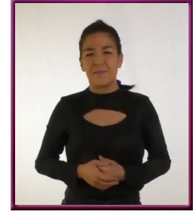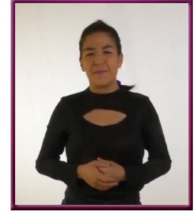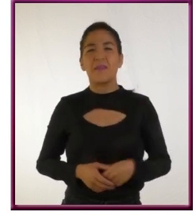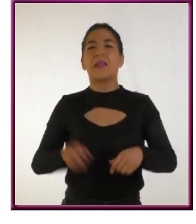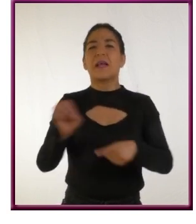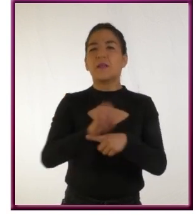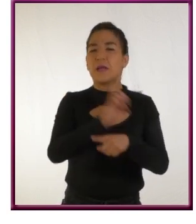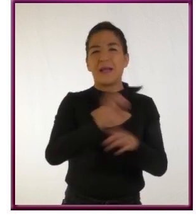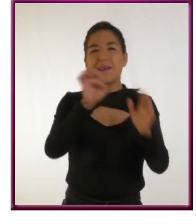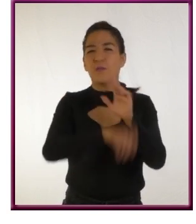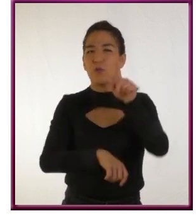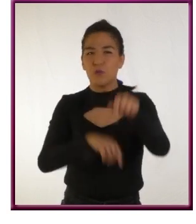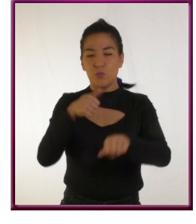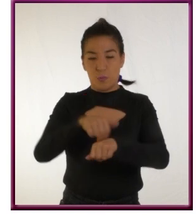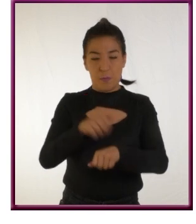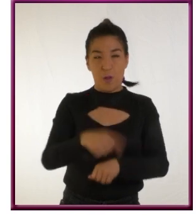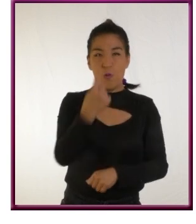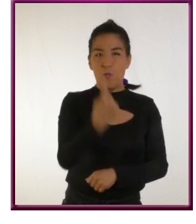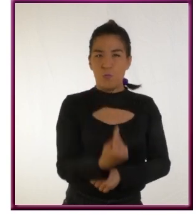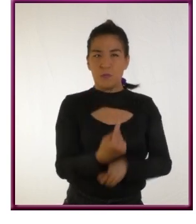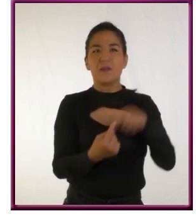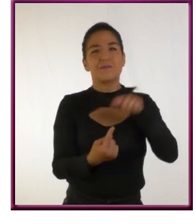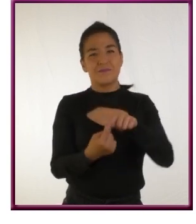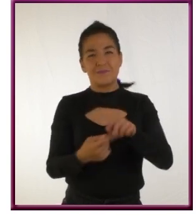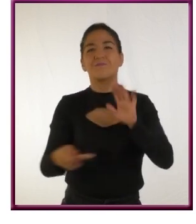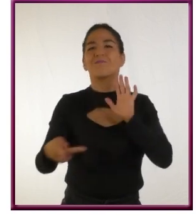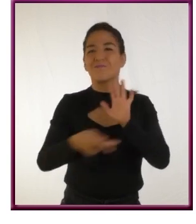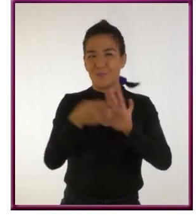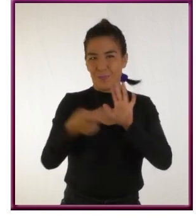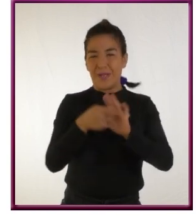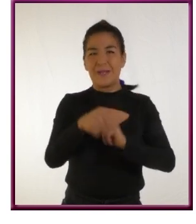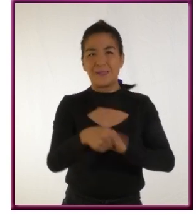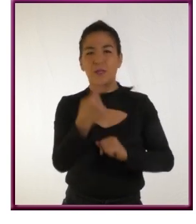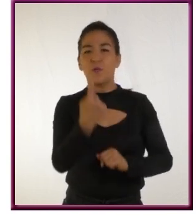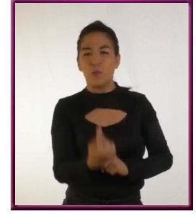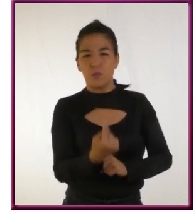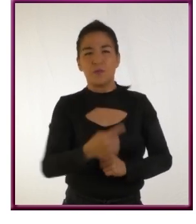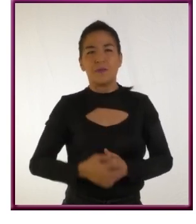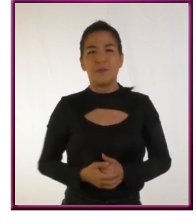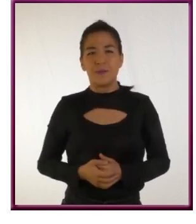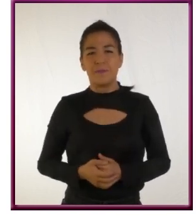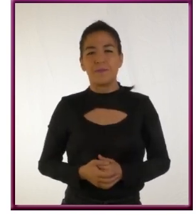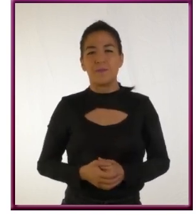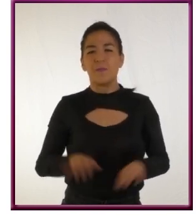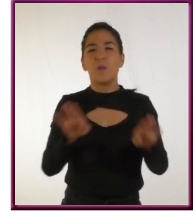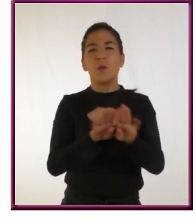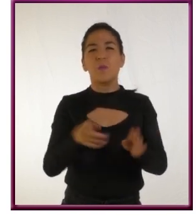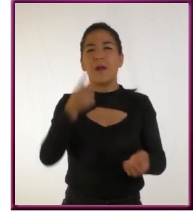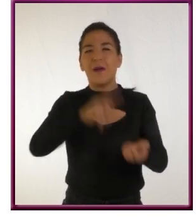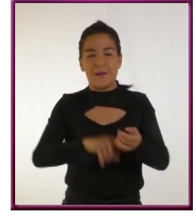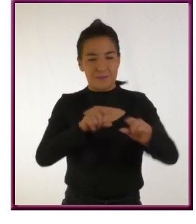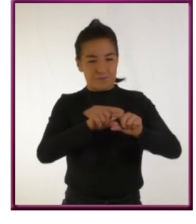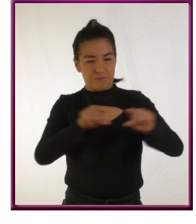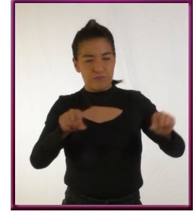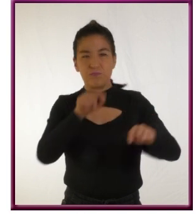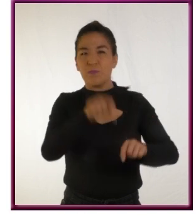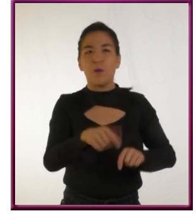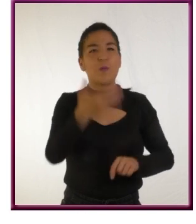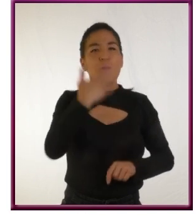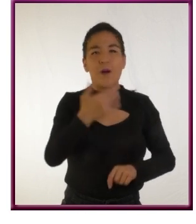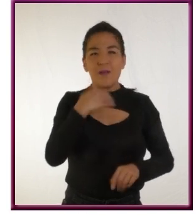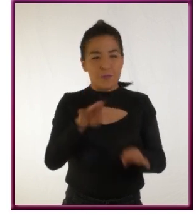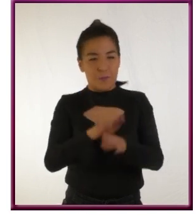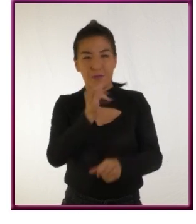izquierda. Entonces, pero si ponemos el 1, que es un dato repetido, lo colocamos en un renglón donde